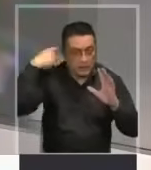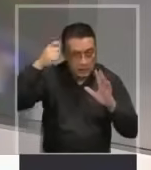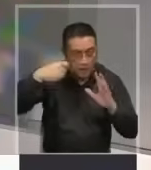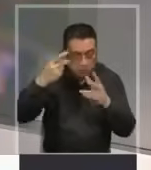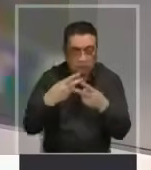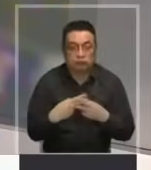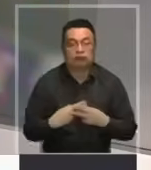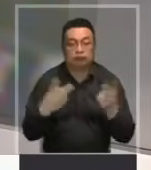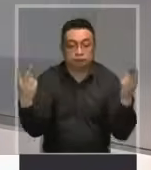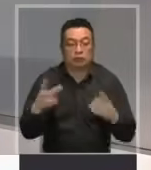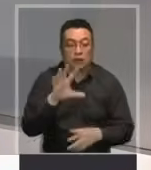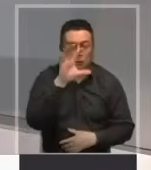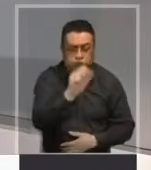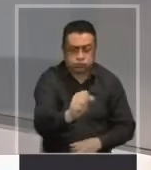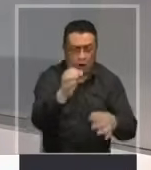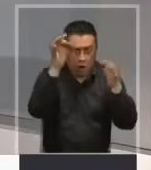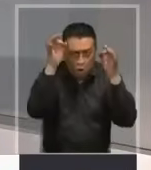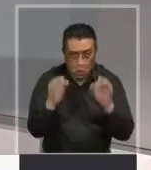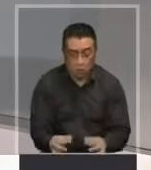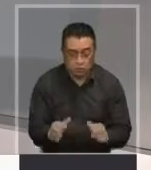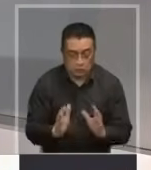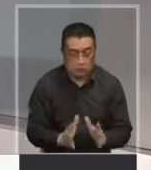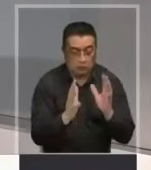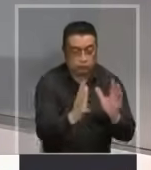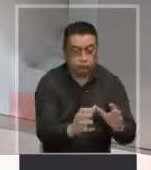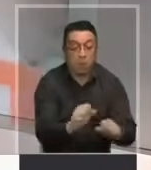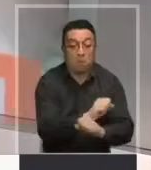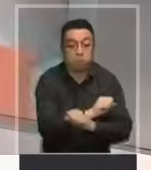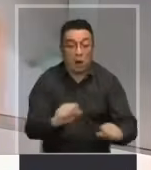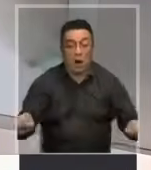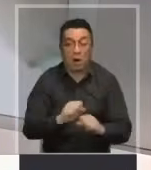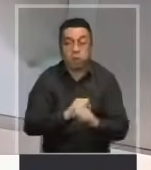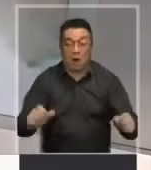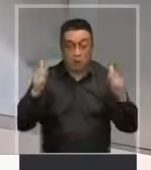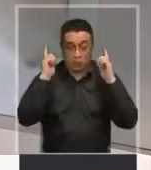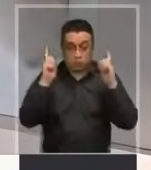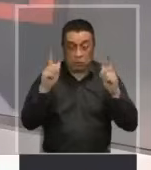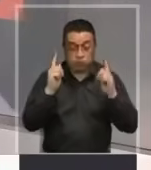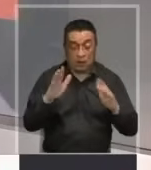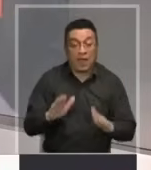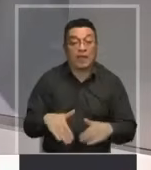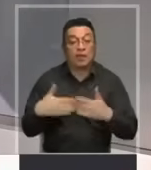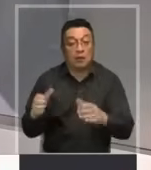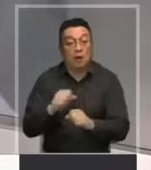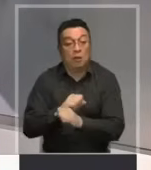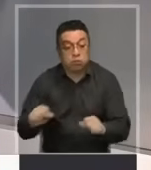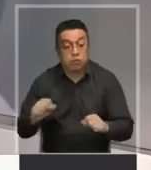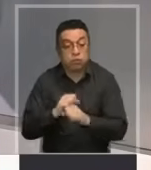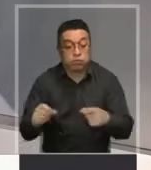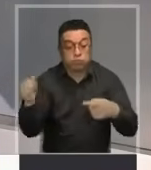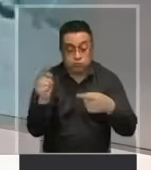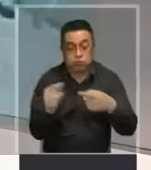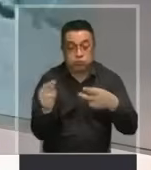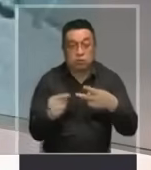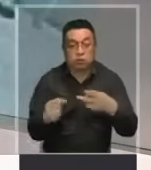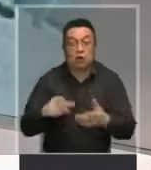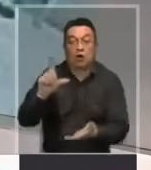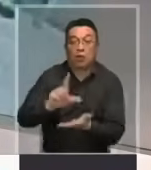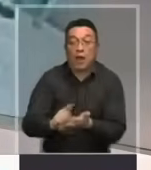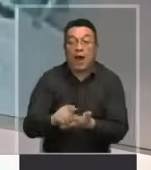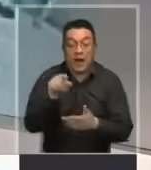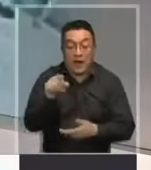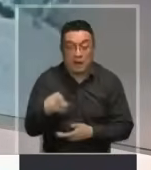que captan el momento preciso de la colocación de las bombas de ruido y las posteriores explosiones que se produjeron en ese lugar y que